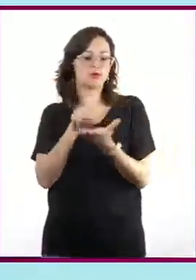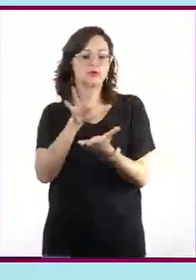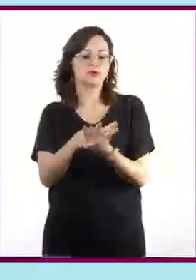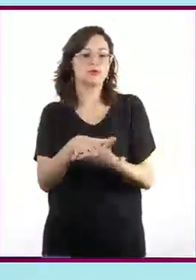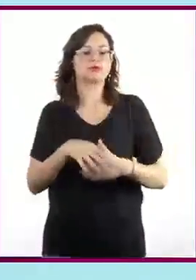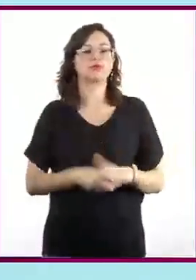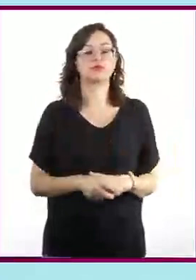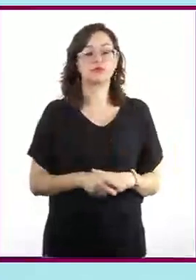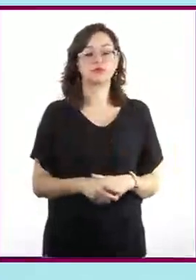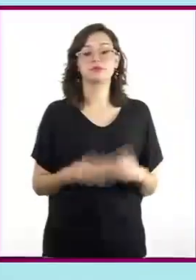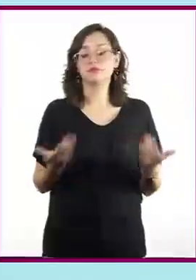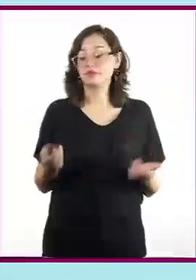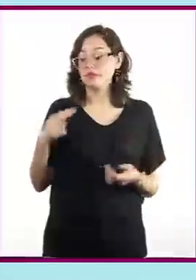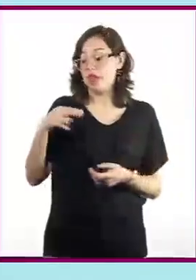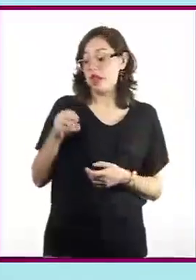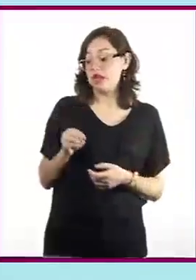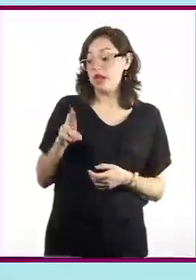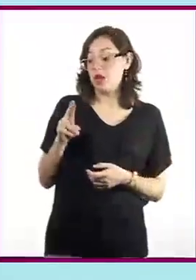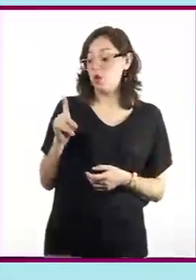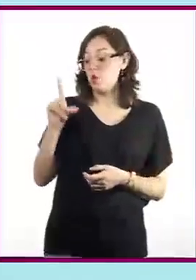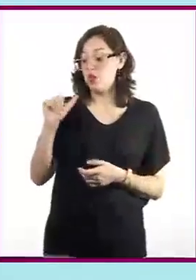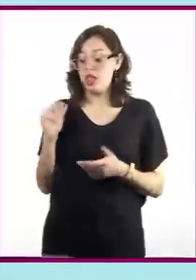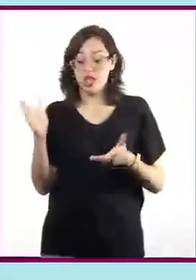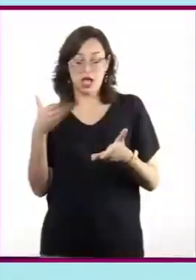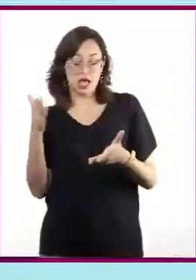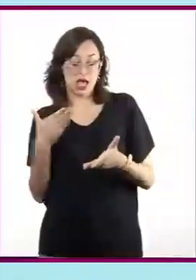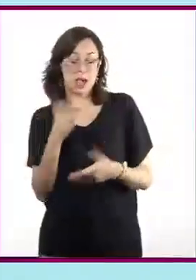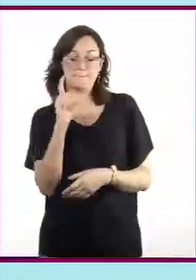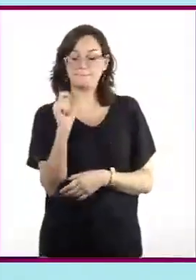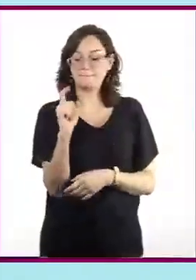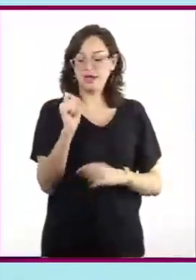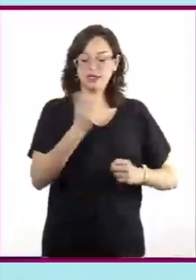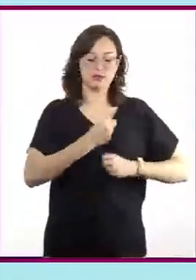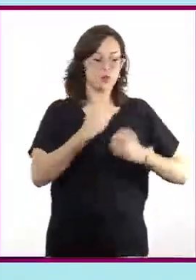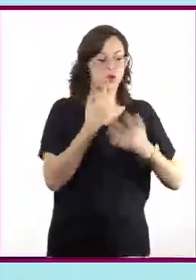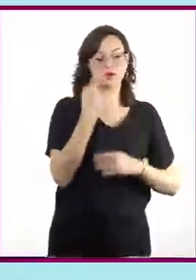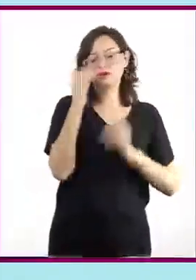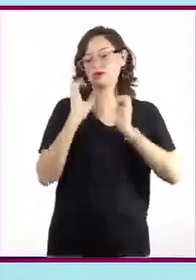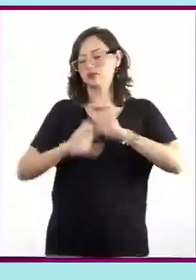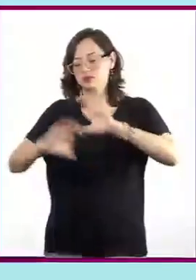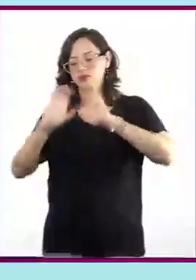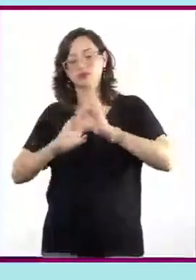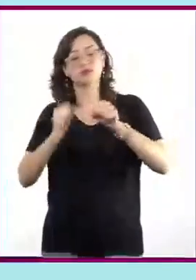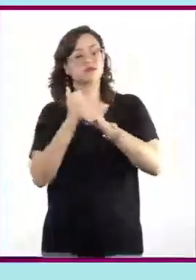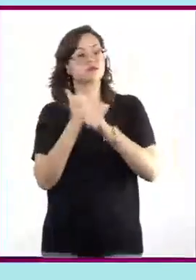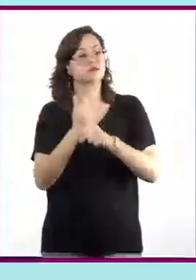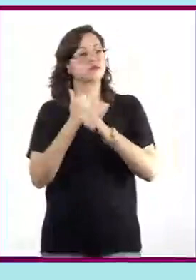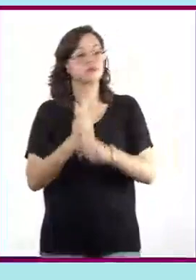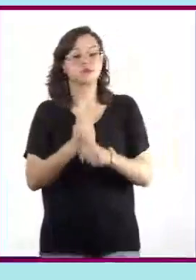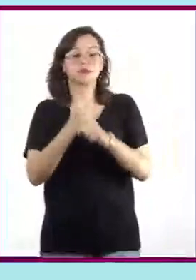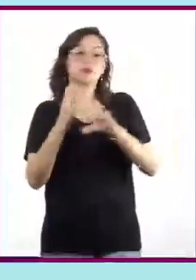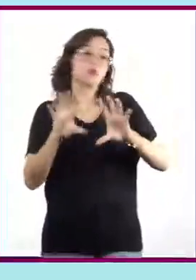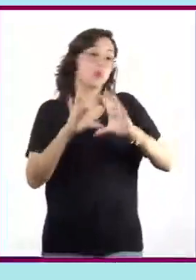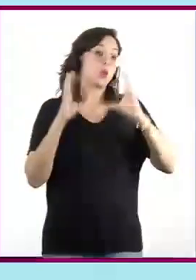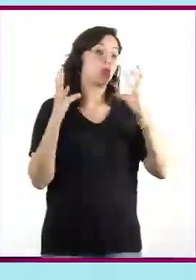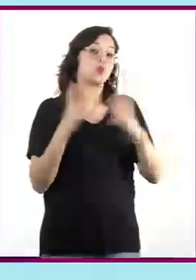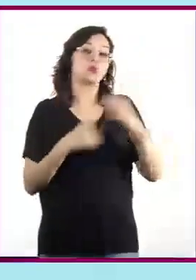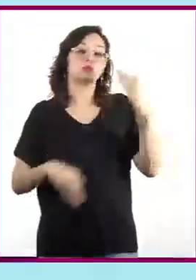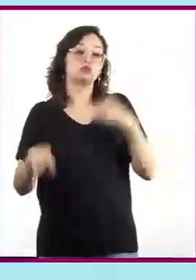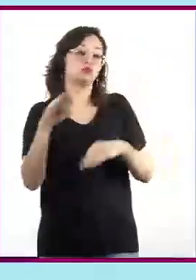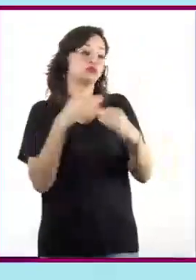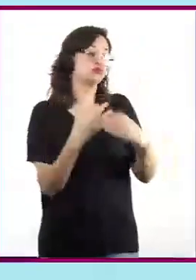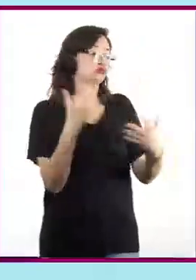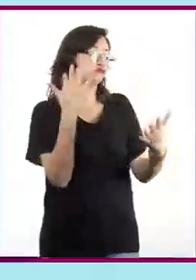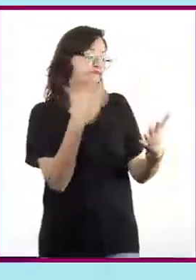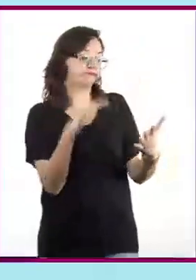el poemario de Neruda, 20 poemas y una canción desesperada, es uno de los más leídos en todo el mundo, donde